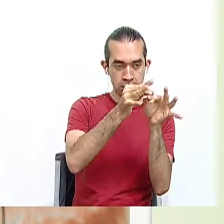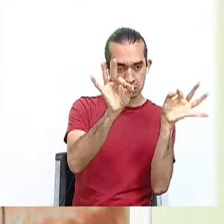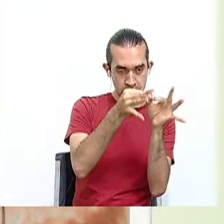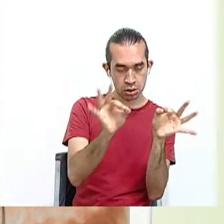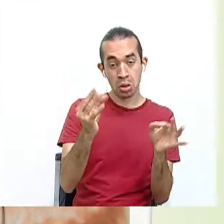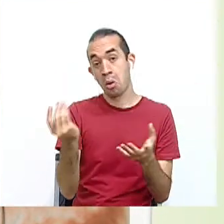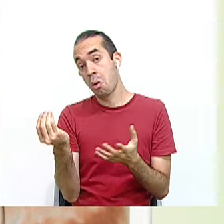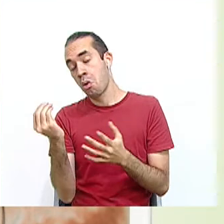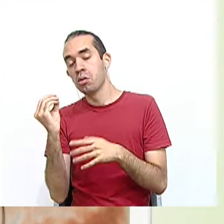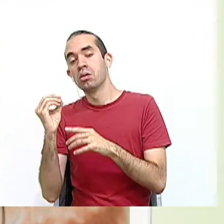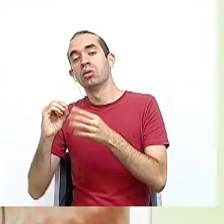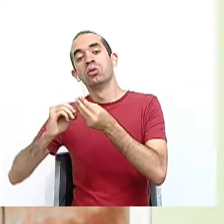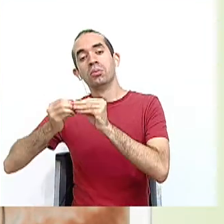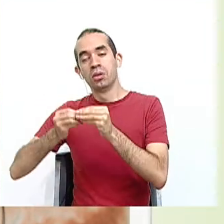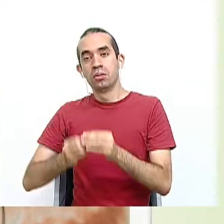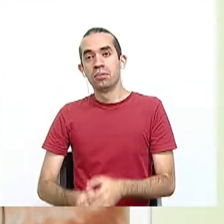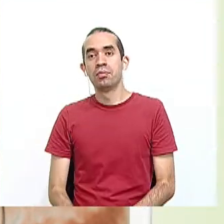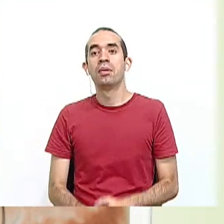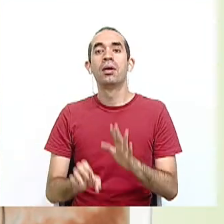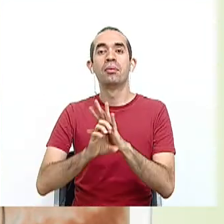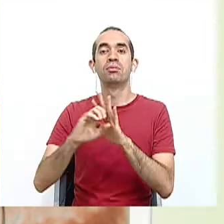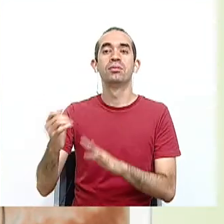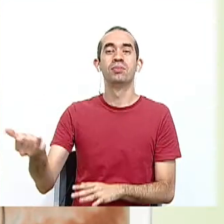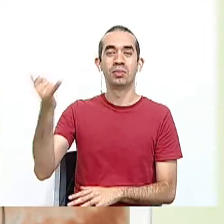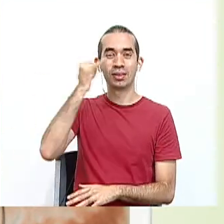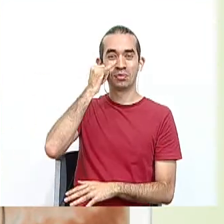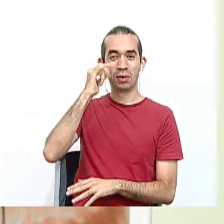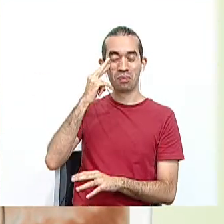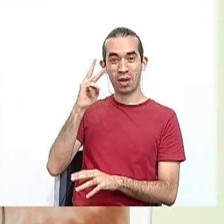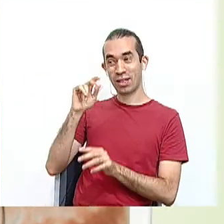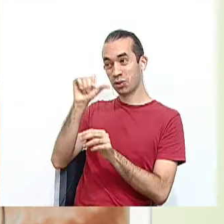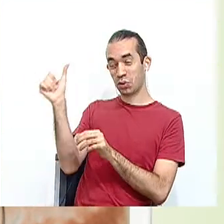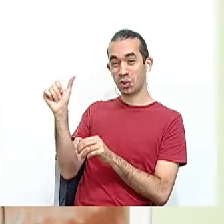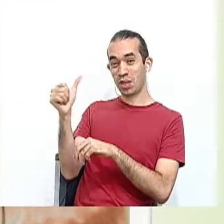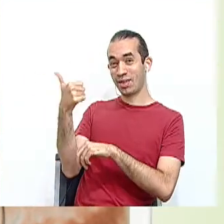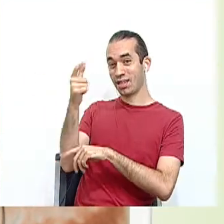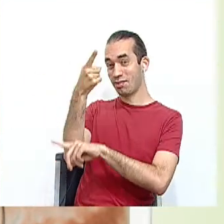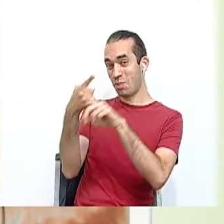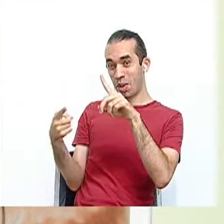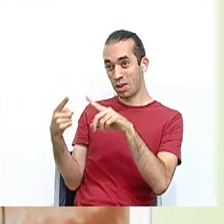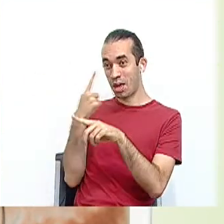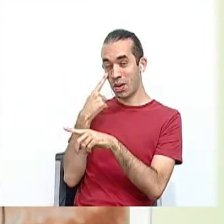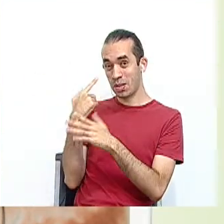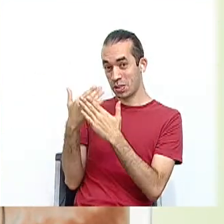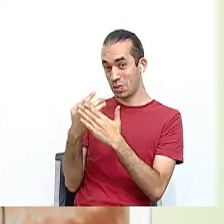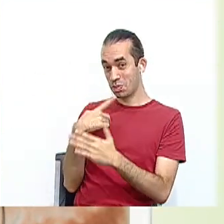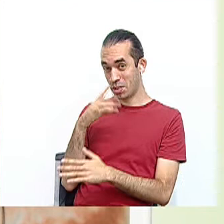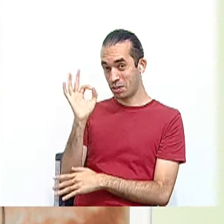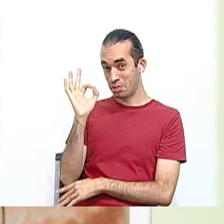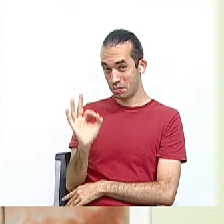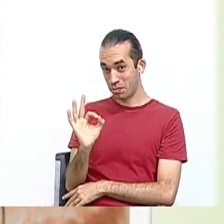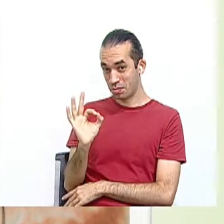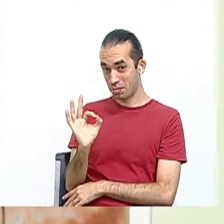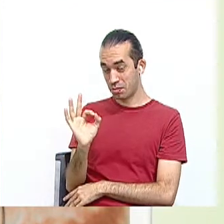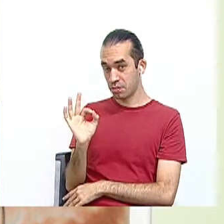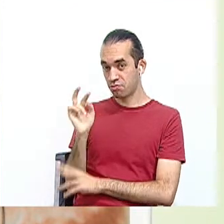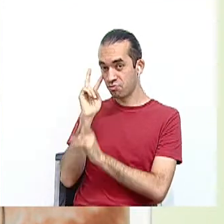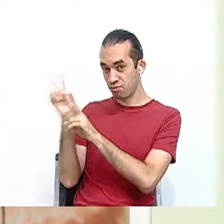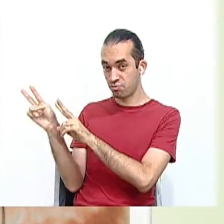números. Me llamó a las 10:30 para saber si había llegado bien.